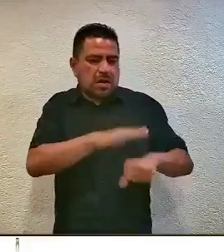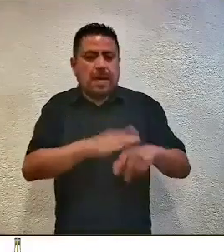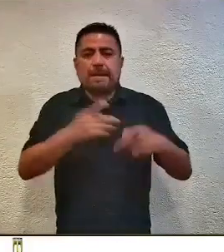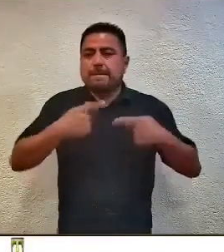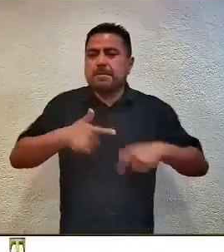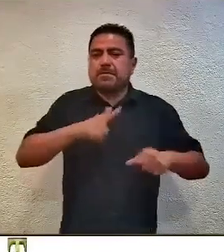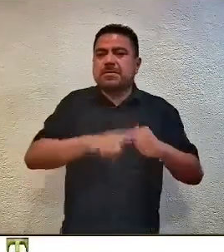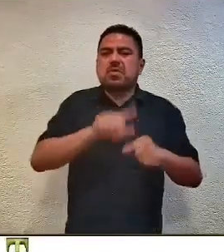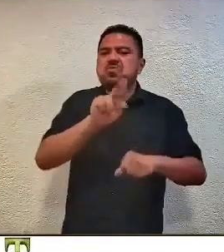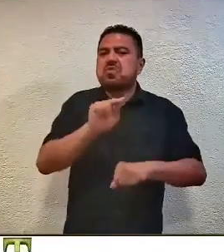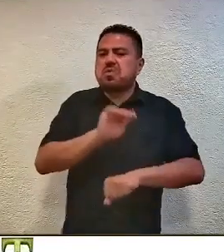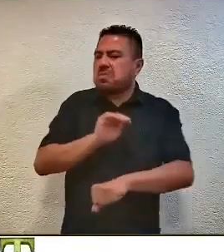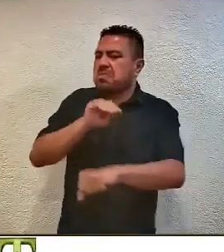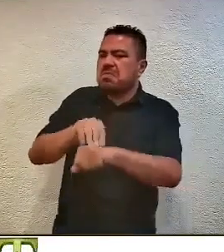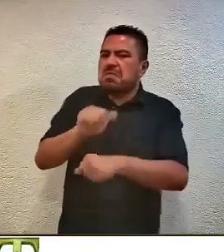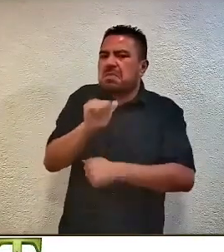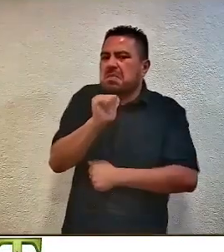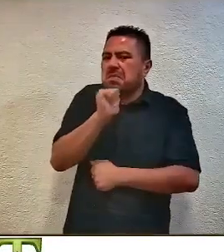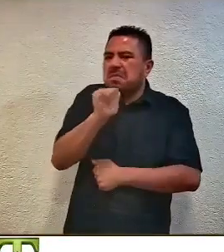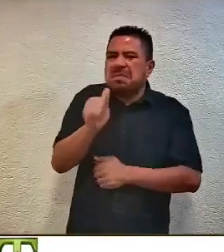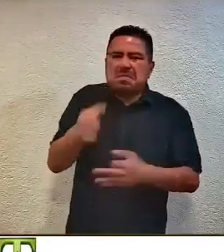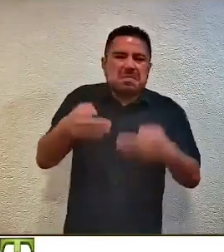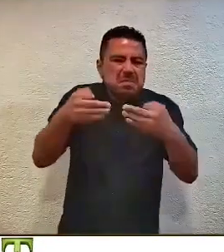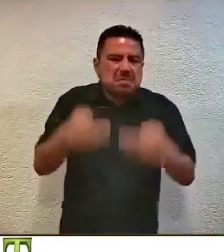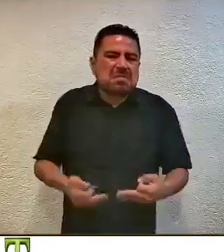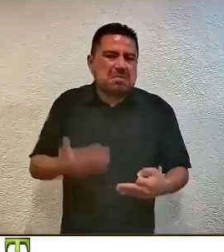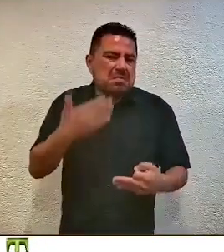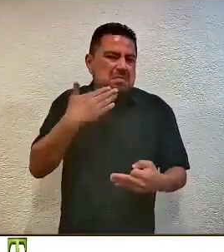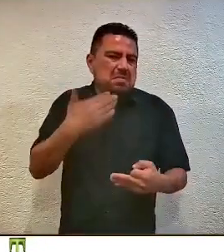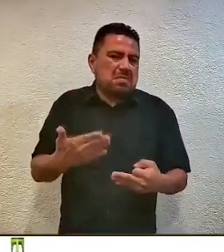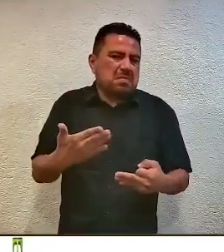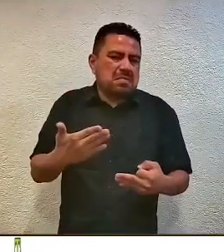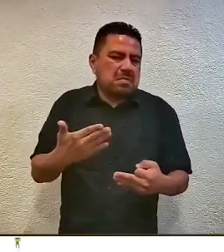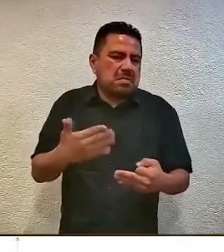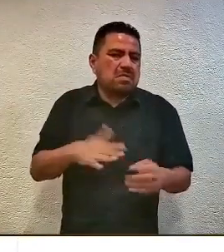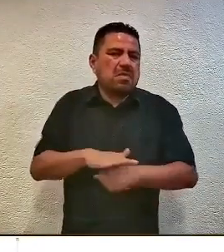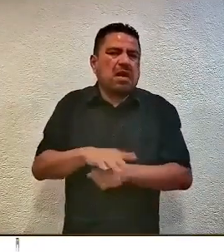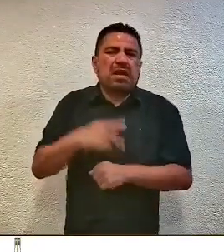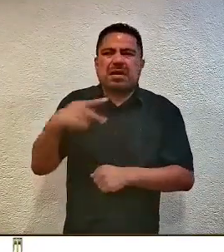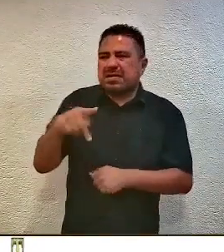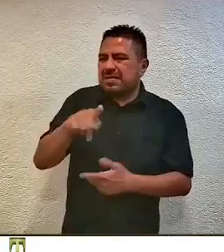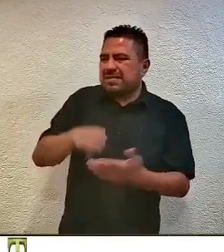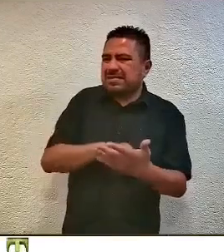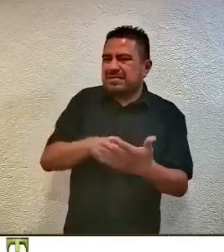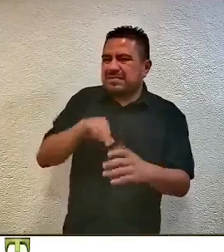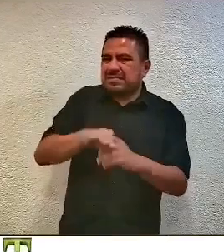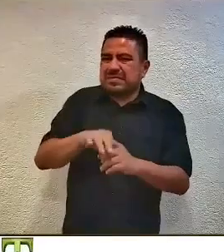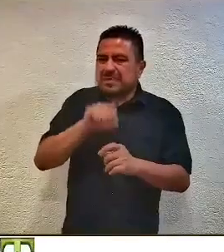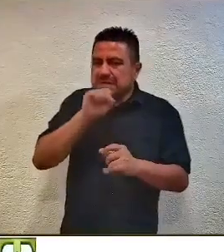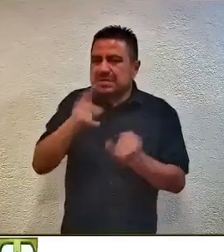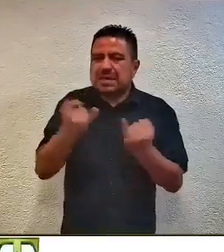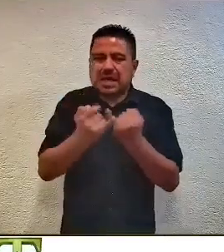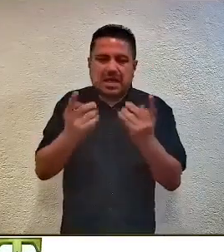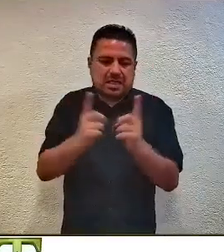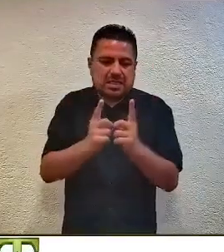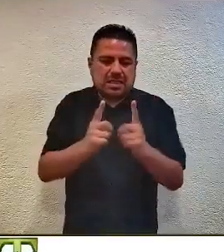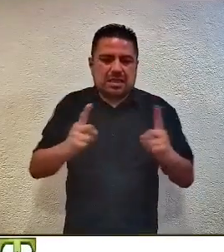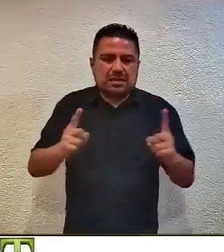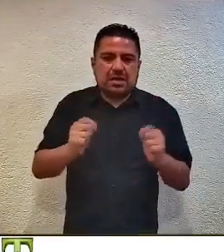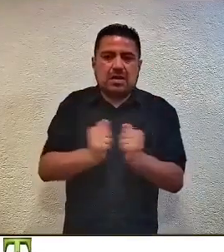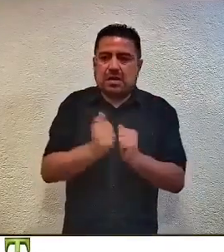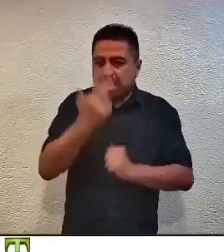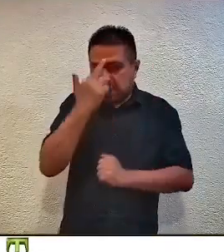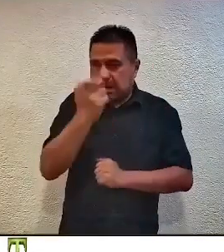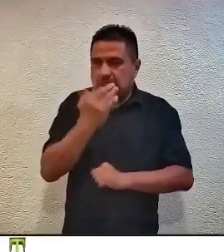que no genera ni certeza en su celebración y las condiciones sobre su desarrollo, razón por la